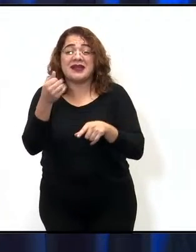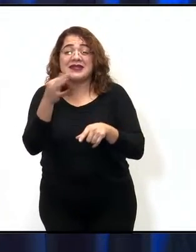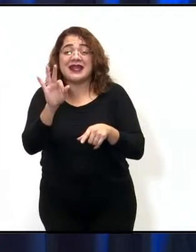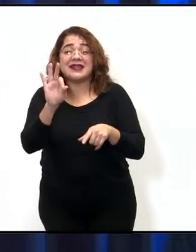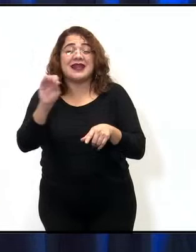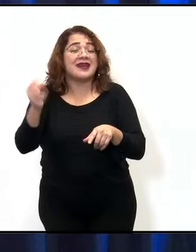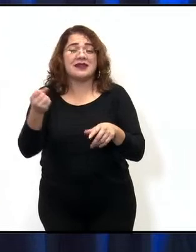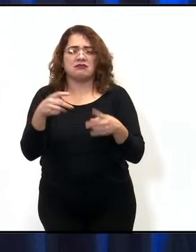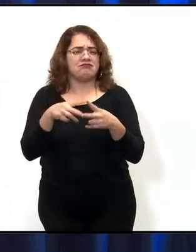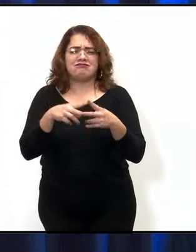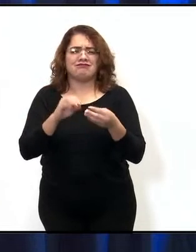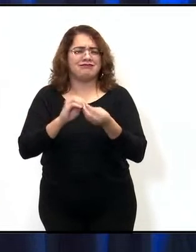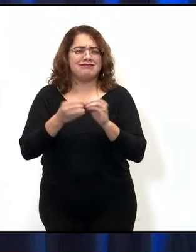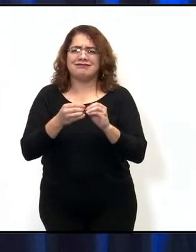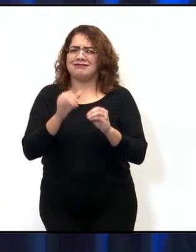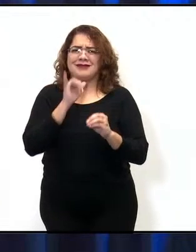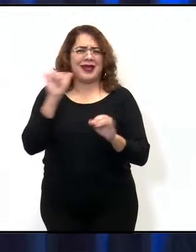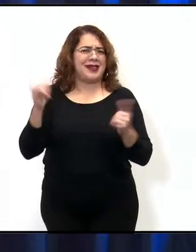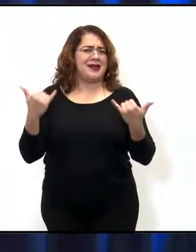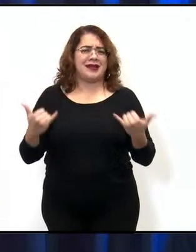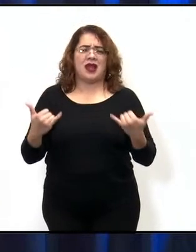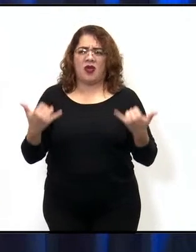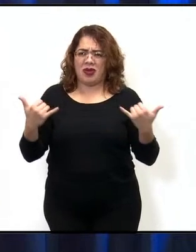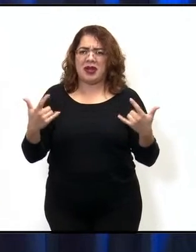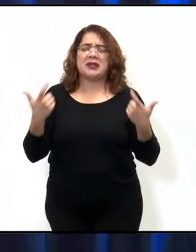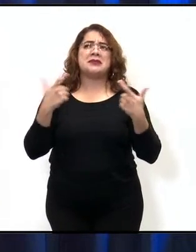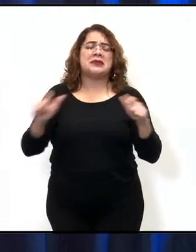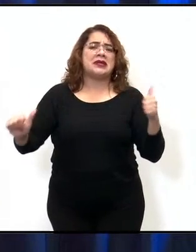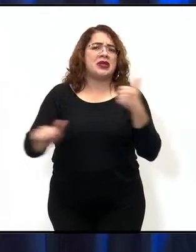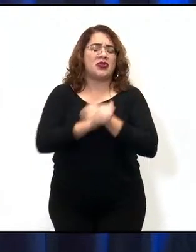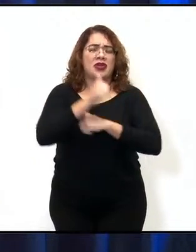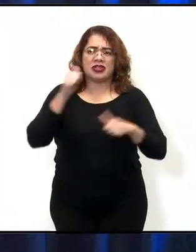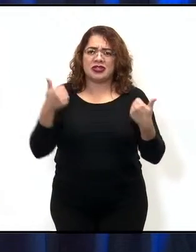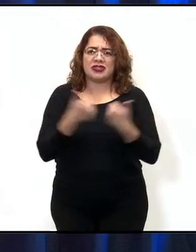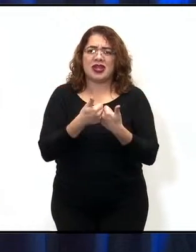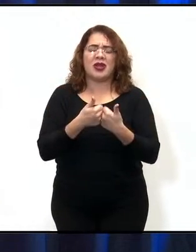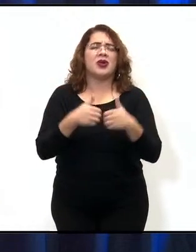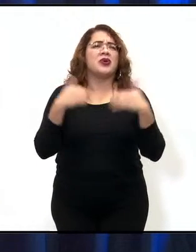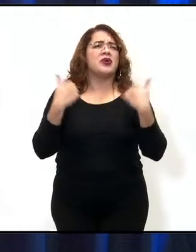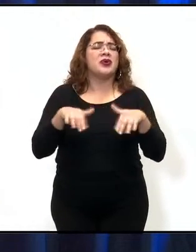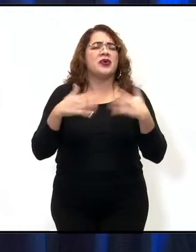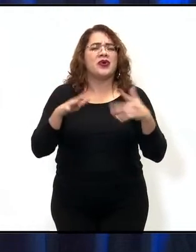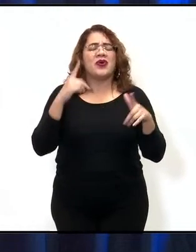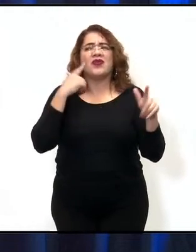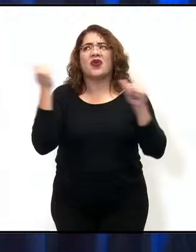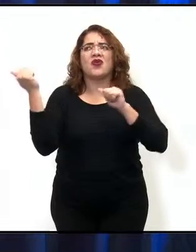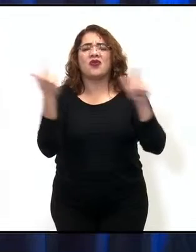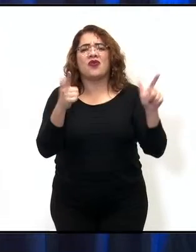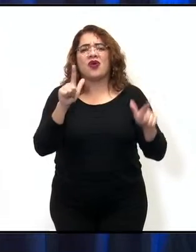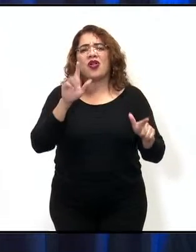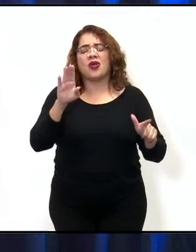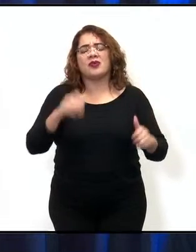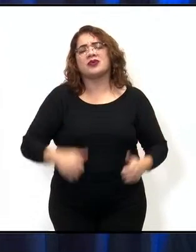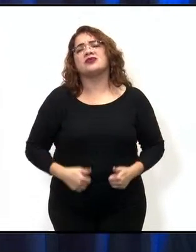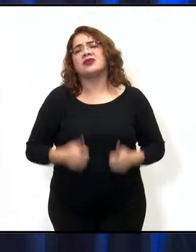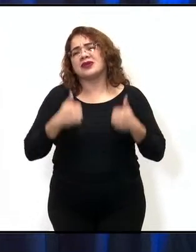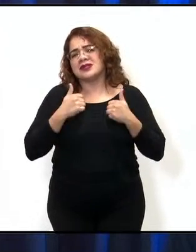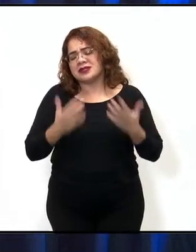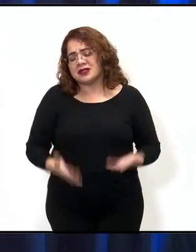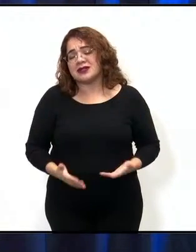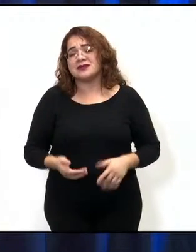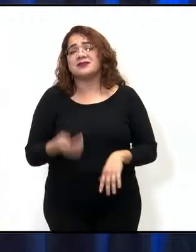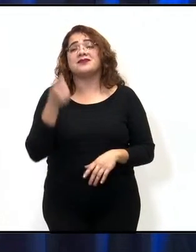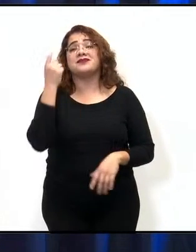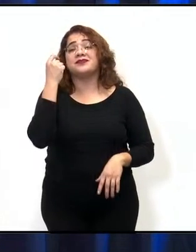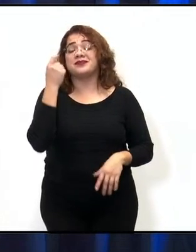Mostraron la primera imagen, que es la plan de las vacunas. Hay buenas noticias y la semana